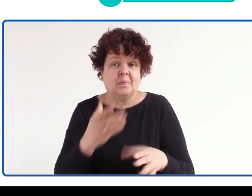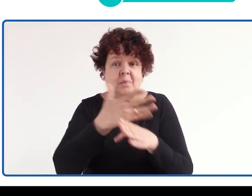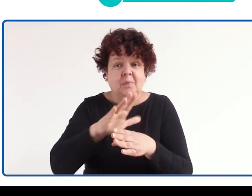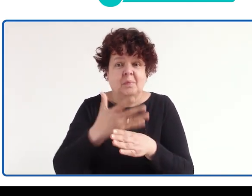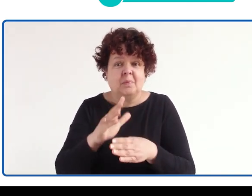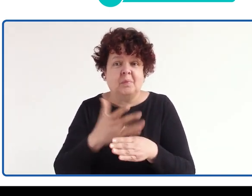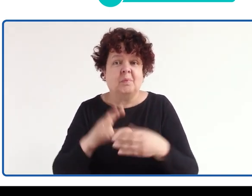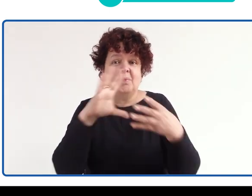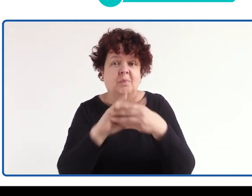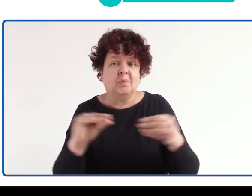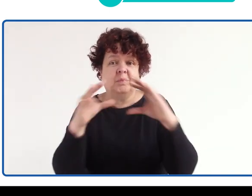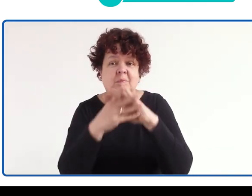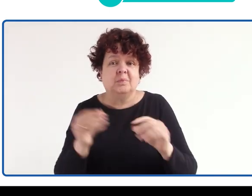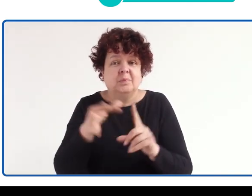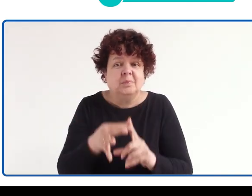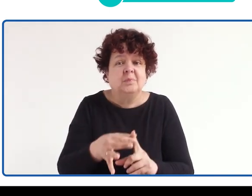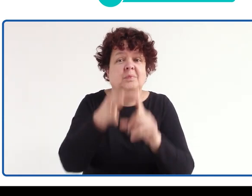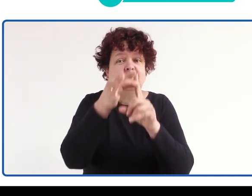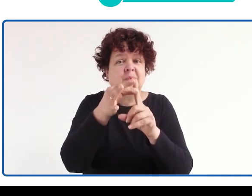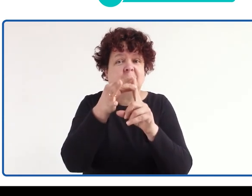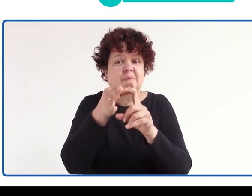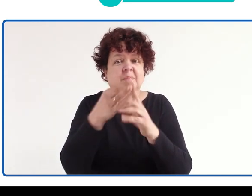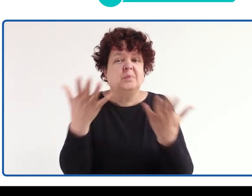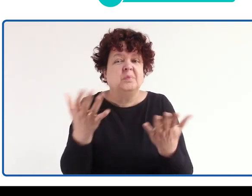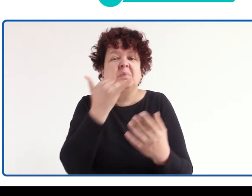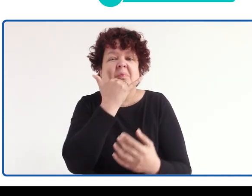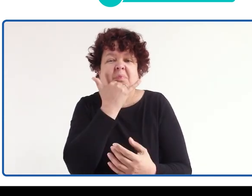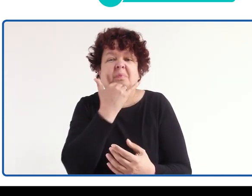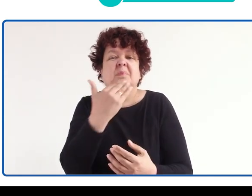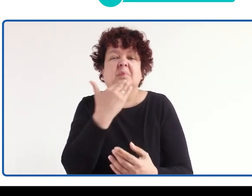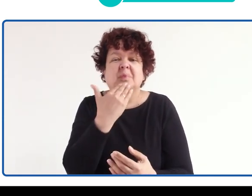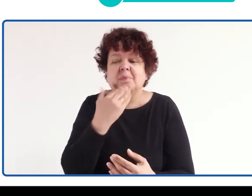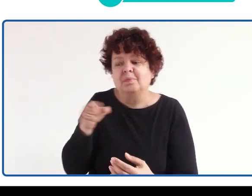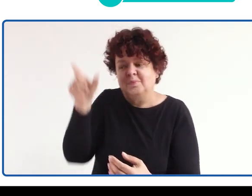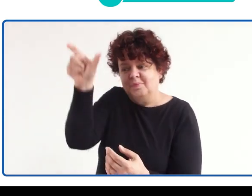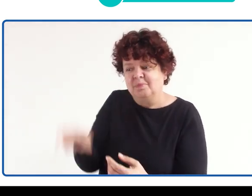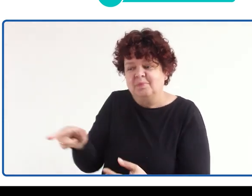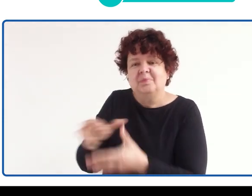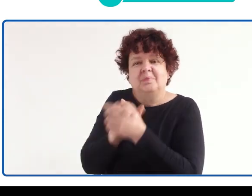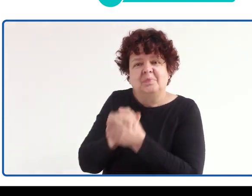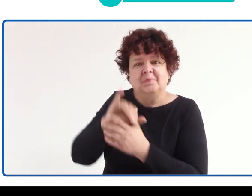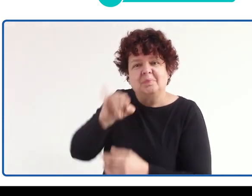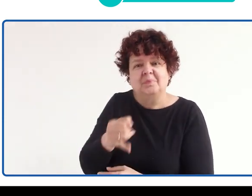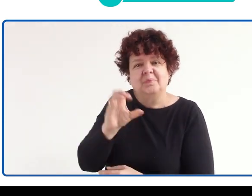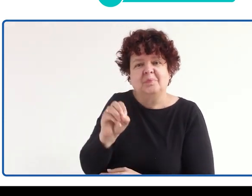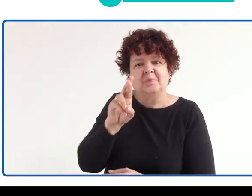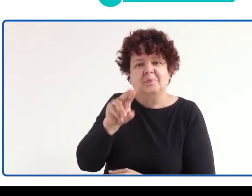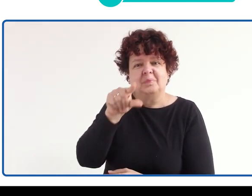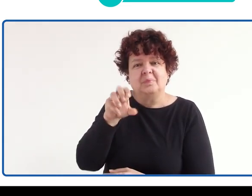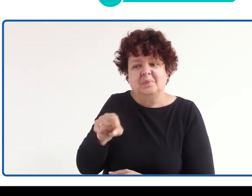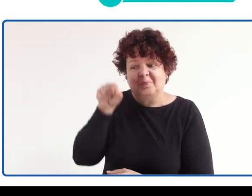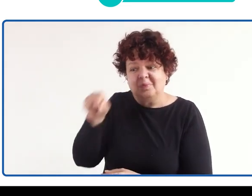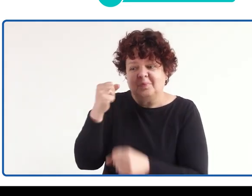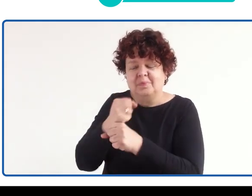les compartiré un caso muy especial ocurrido a nuestro amigo Jorge, que